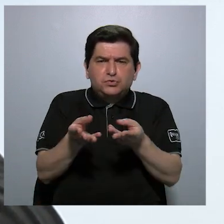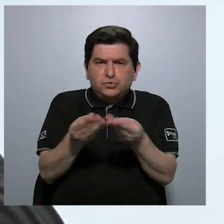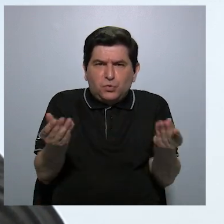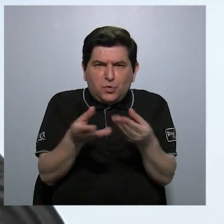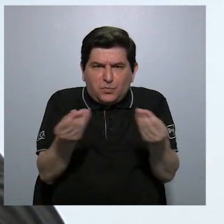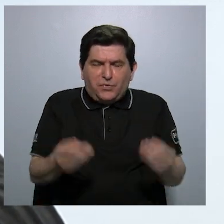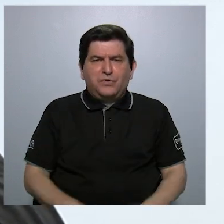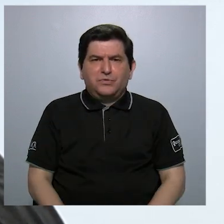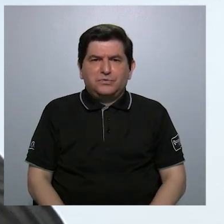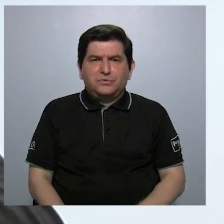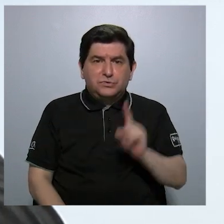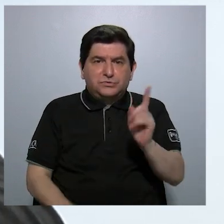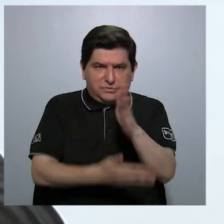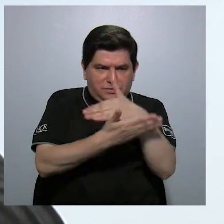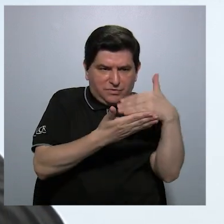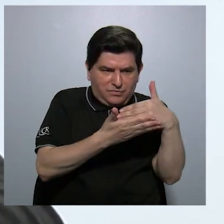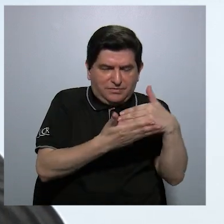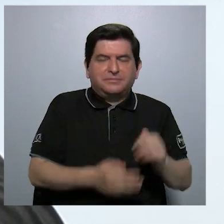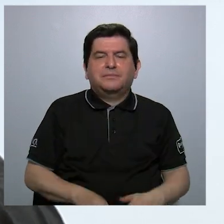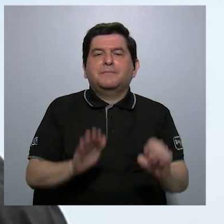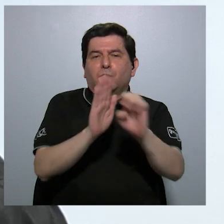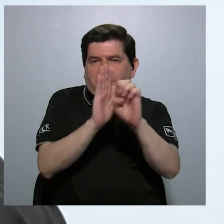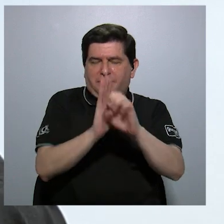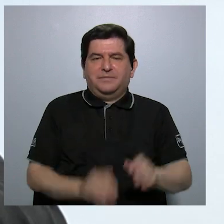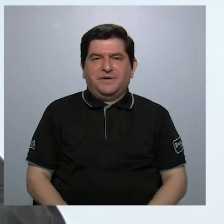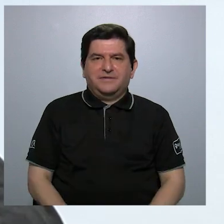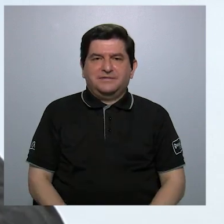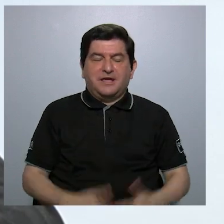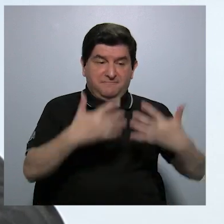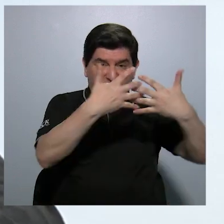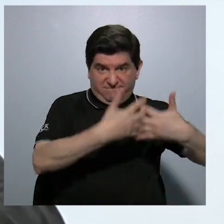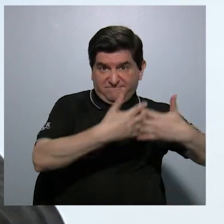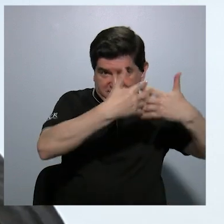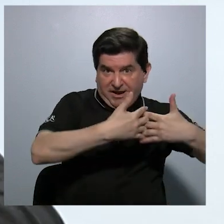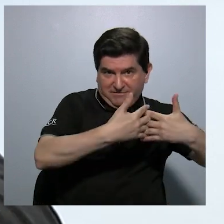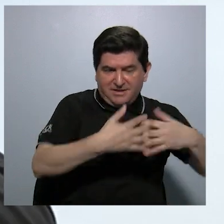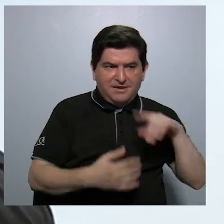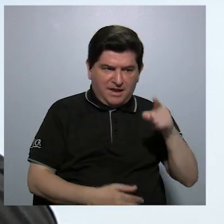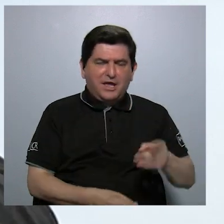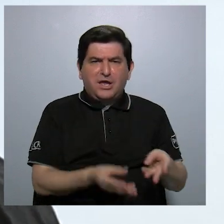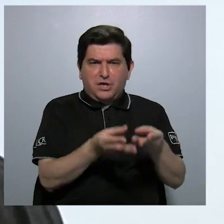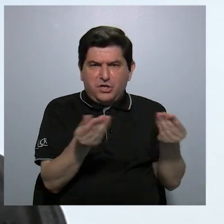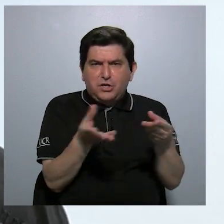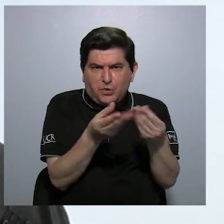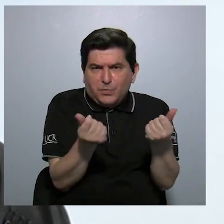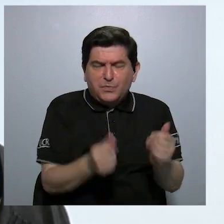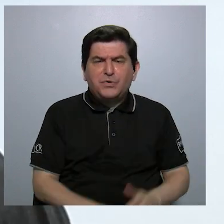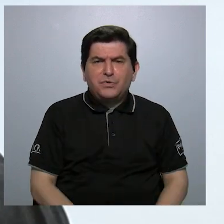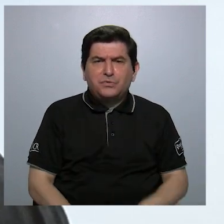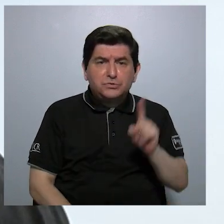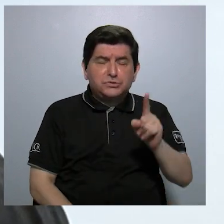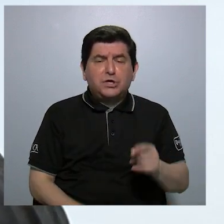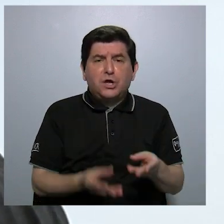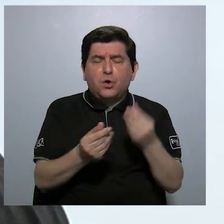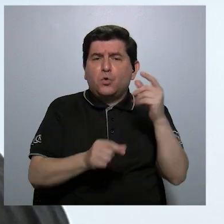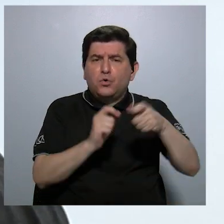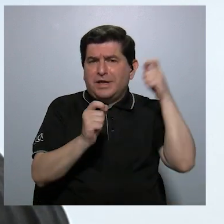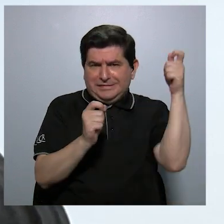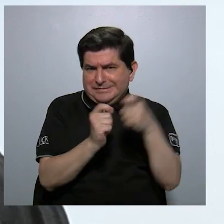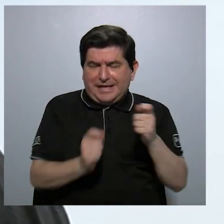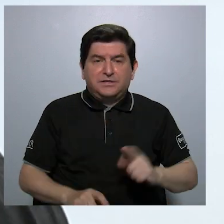se van generando de un segmento. Por ejemplo, tenemos una fábrica, que esa fábrica está produciendo un producto en